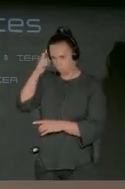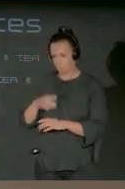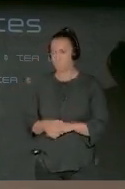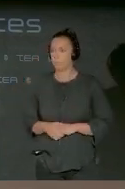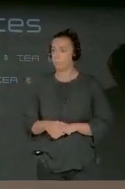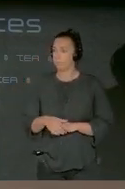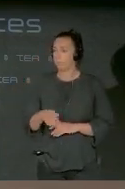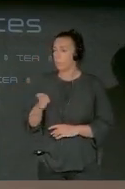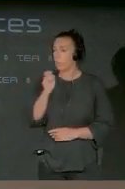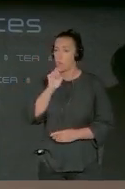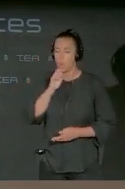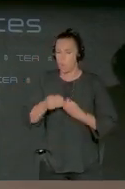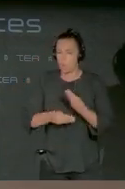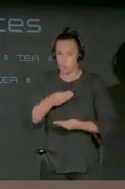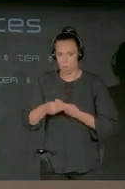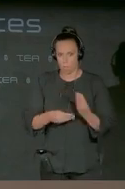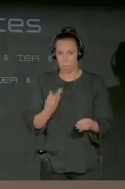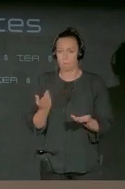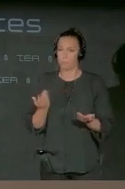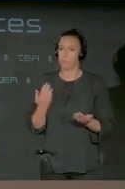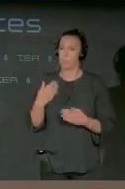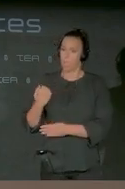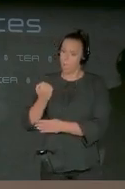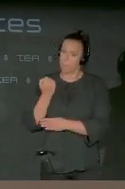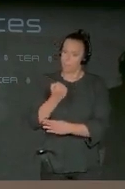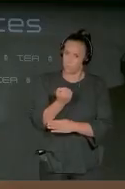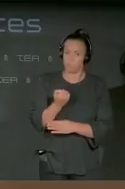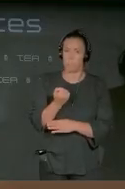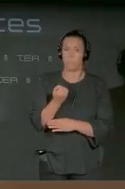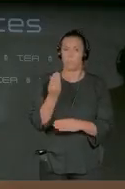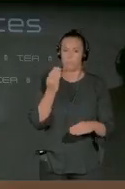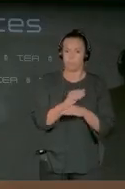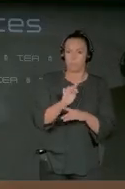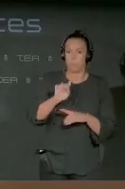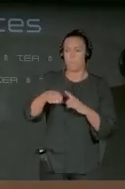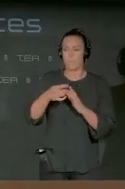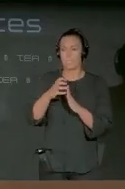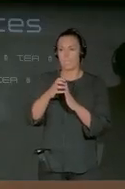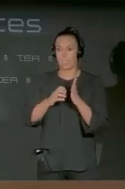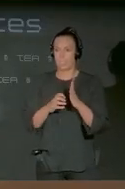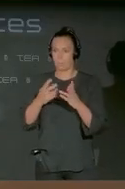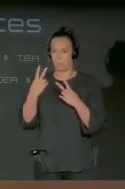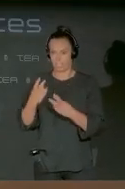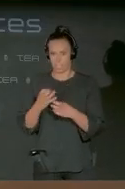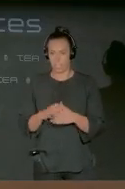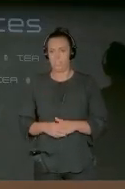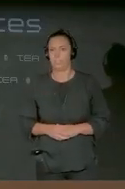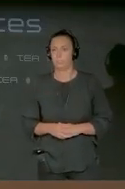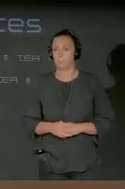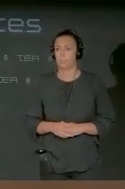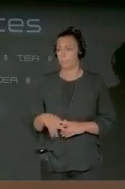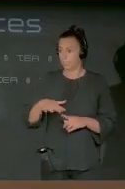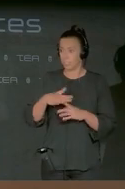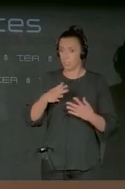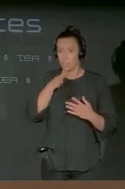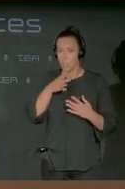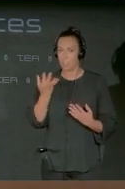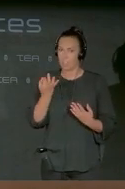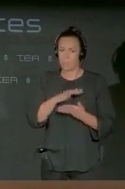proyectos e iniciativas europeas, así como de incentivos fiscales. En el actual contexto es imprescindible mencionar la inteligencia